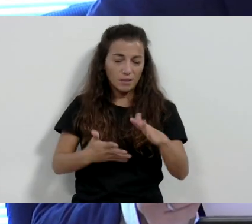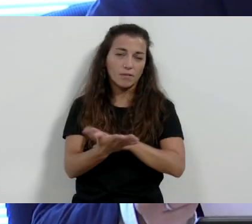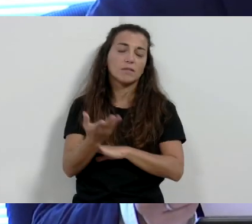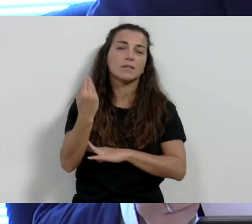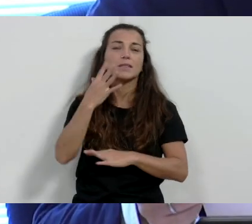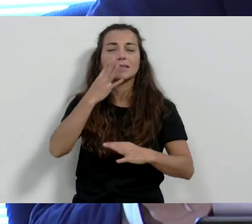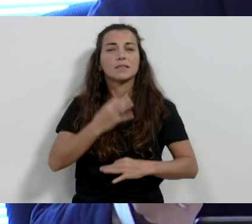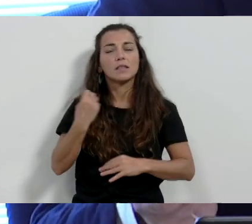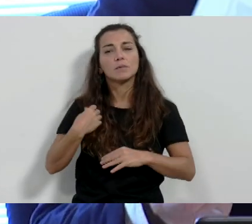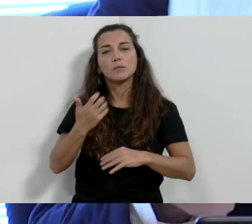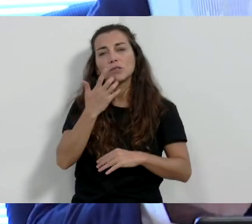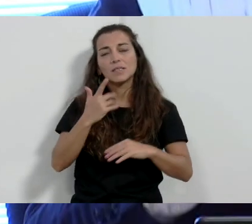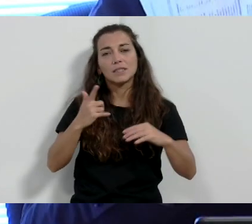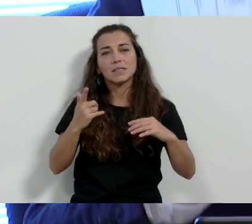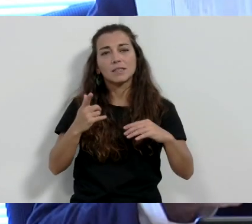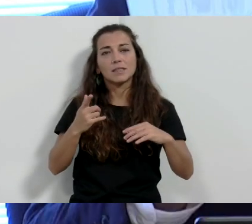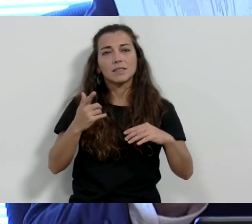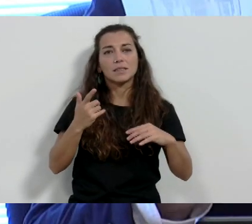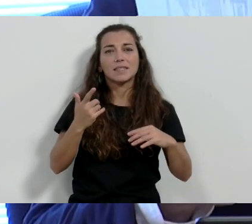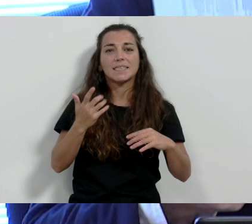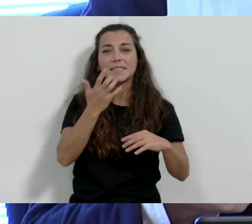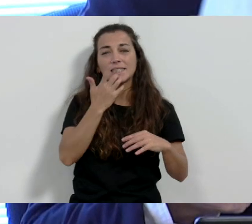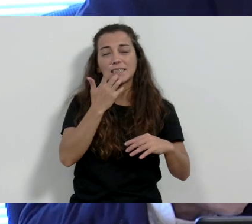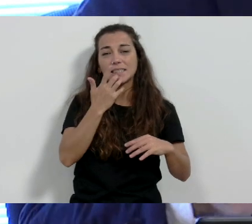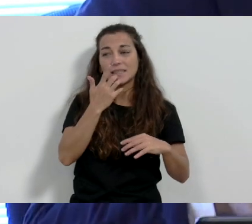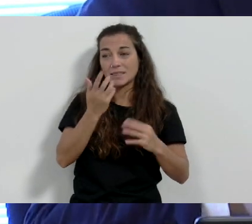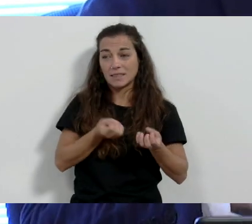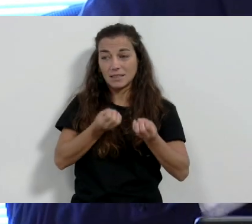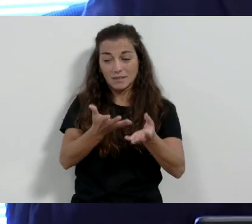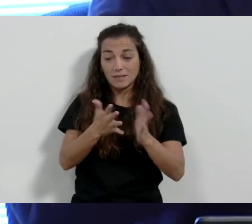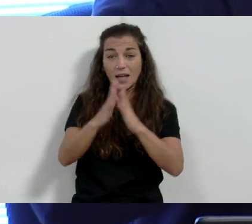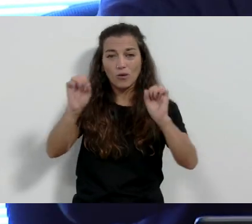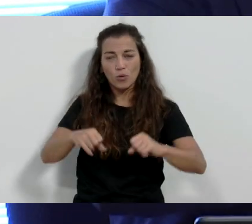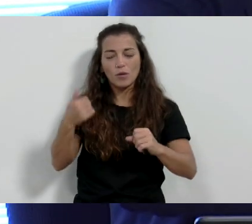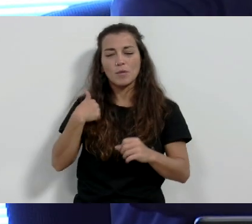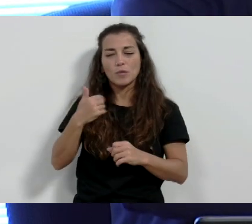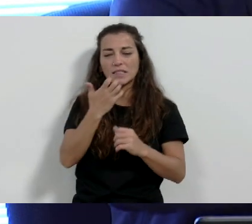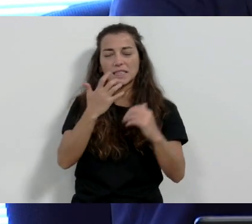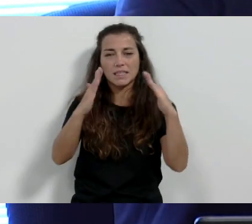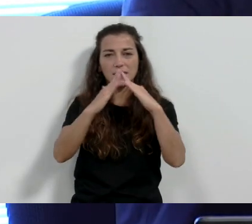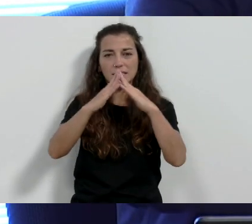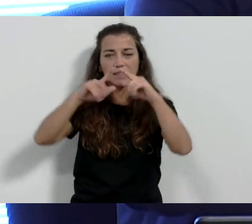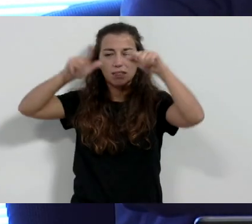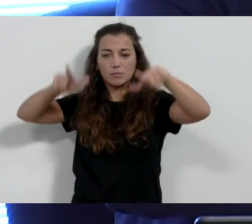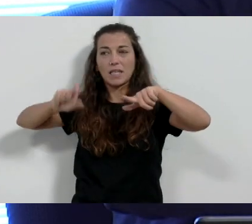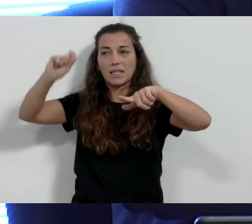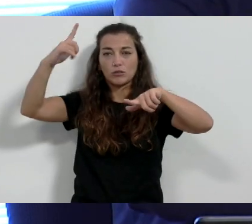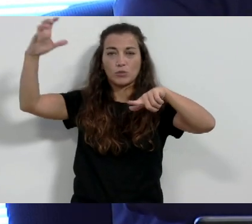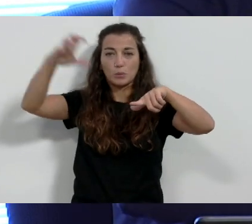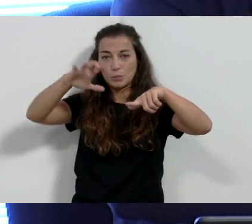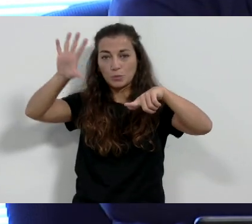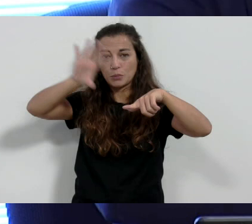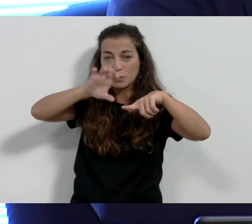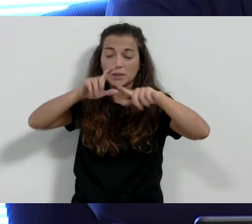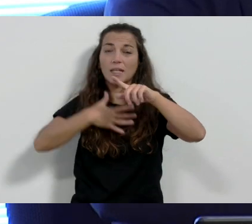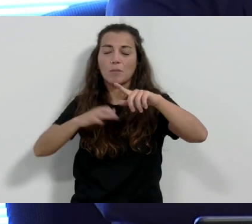para la instalación de placas solares, pero en la realidad es que solamente una persona lo ha pedido. Sí hemos visto algún decreto en el que se están aprobando más, pero ya de cara al 2023, por lo